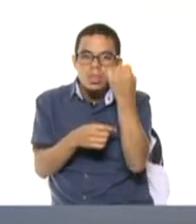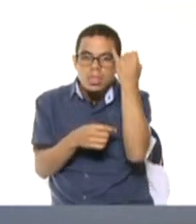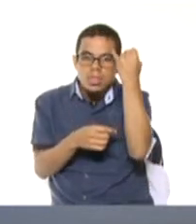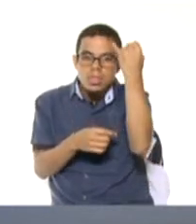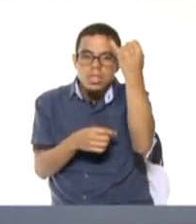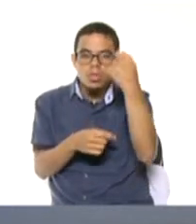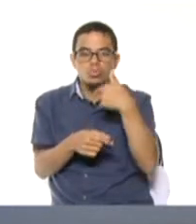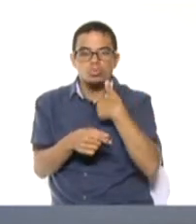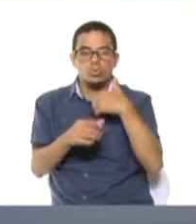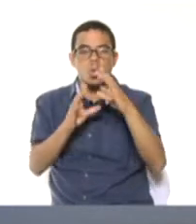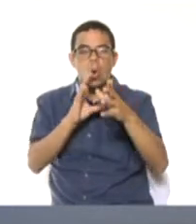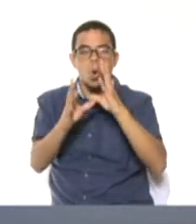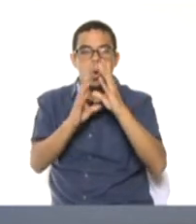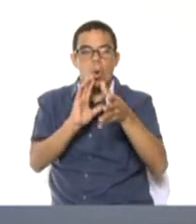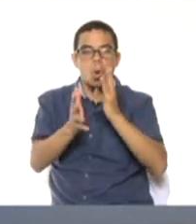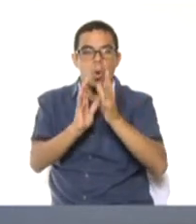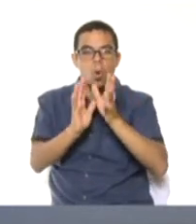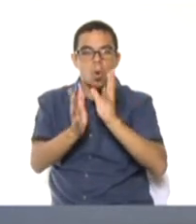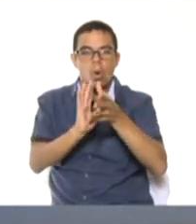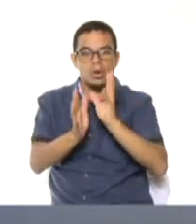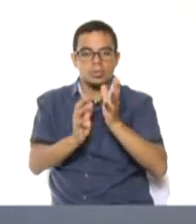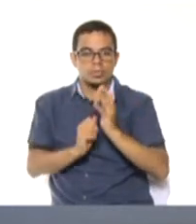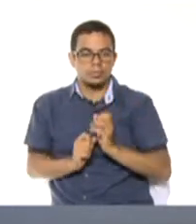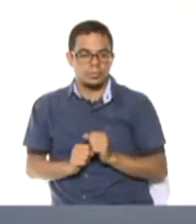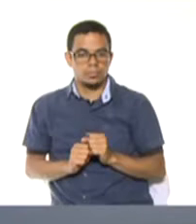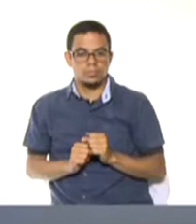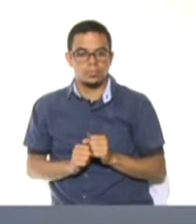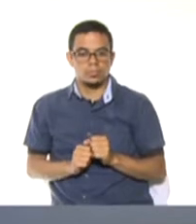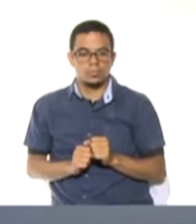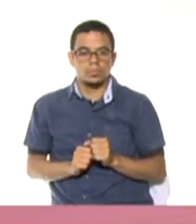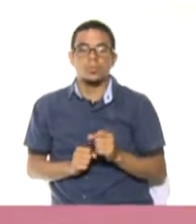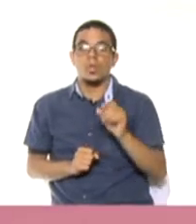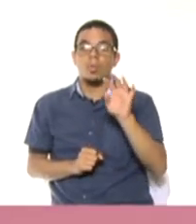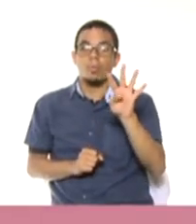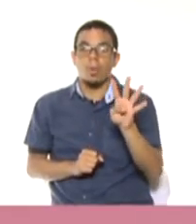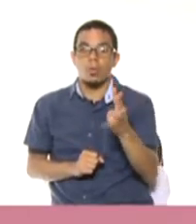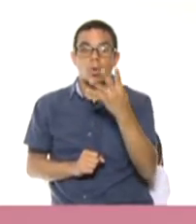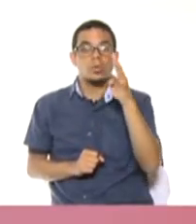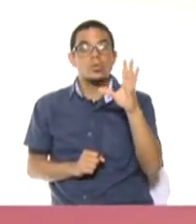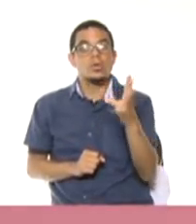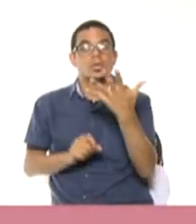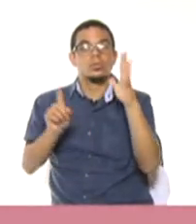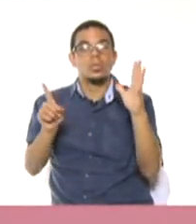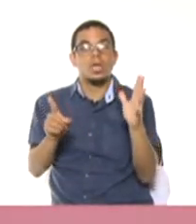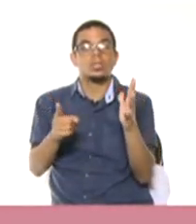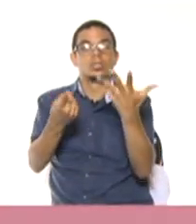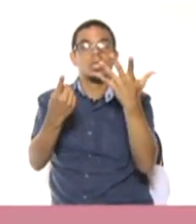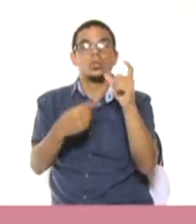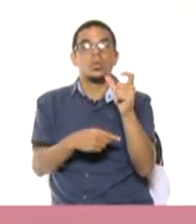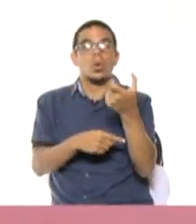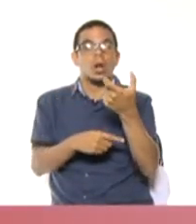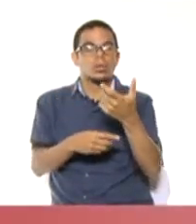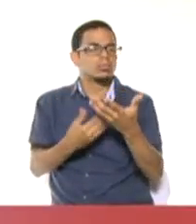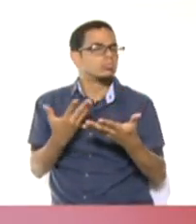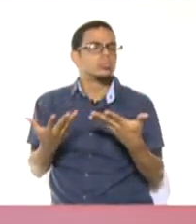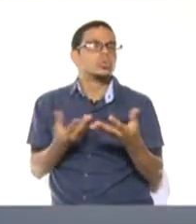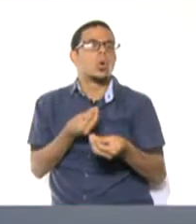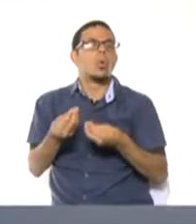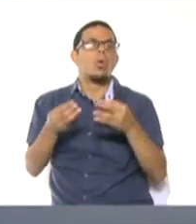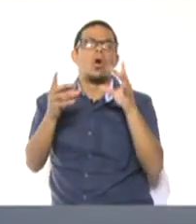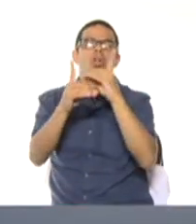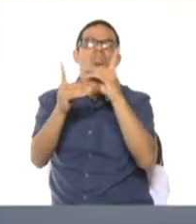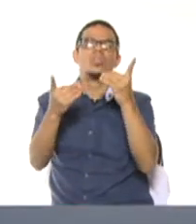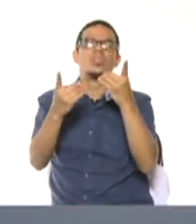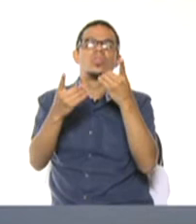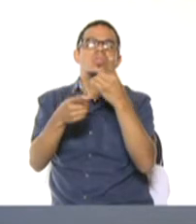párrafo que se esté leyendo. También tenemos para nuestros niñitos de cuarto, quinto y sexto grado cómo debemos nosotros